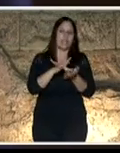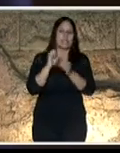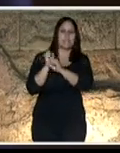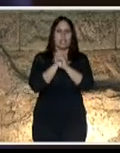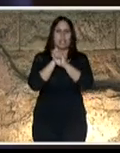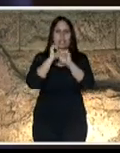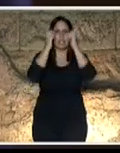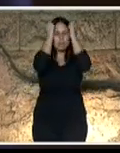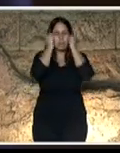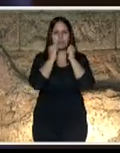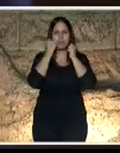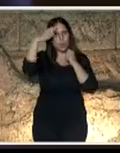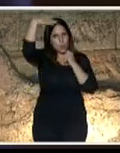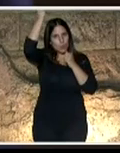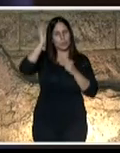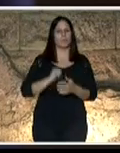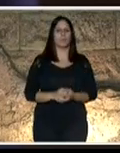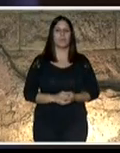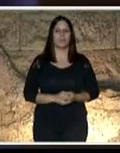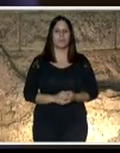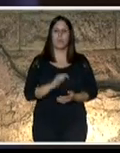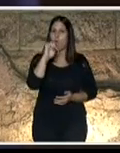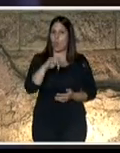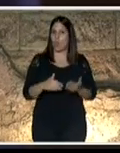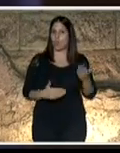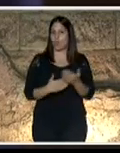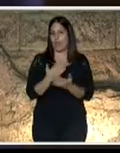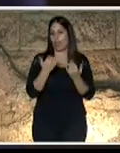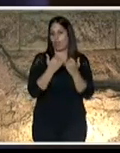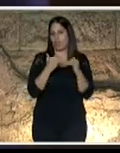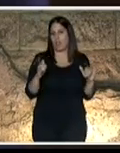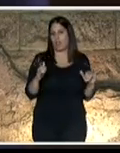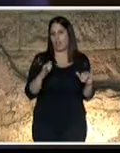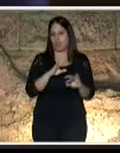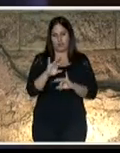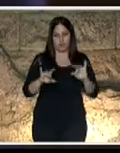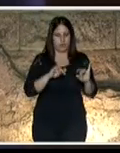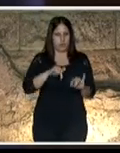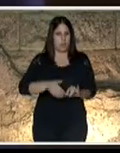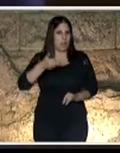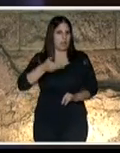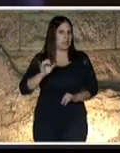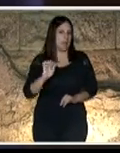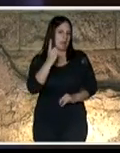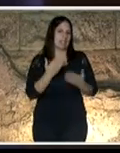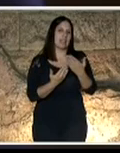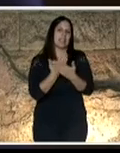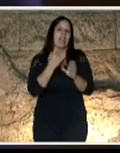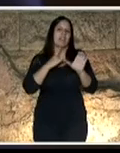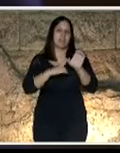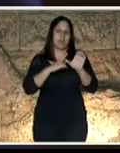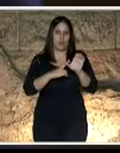nazarenos. Hoy es un día de las celebraciones más importantes de nuestra tierra. El Día de Extremadura, el Día